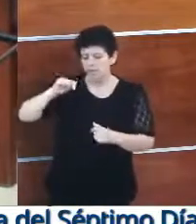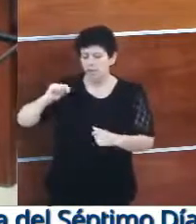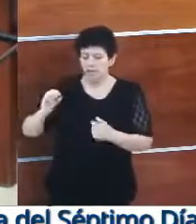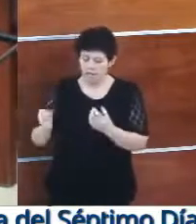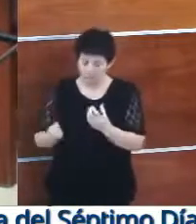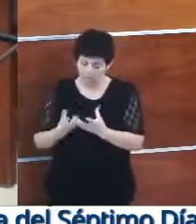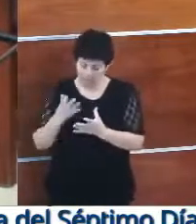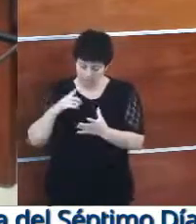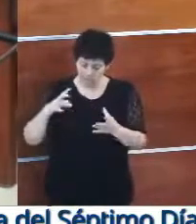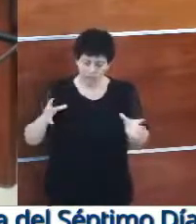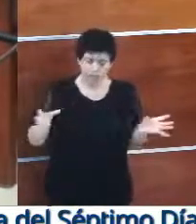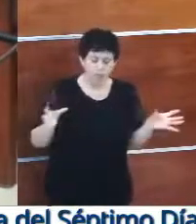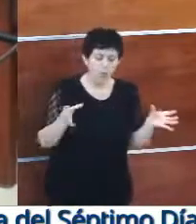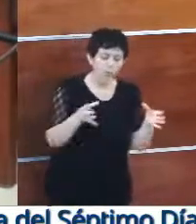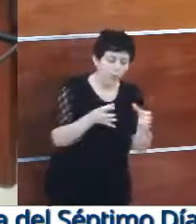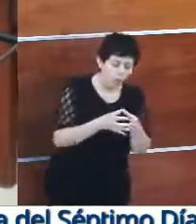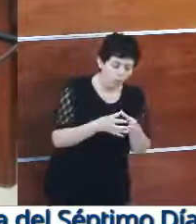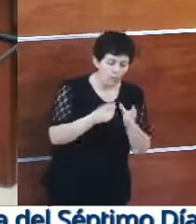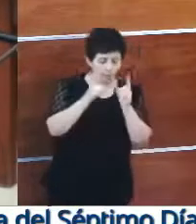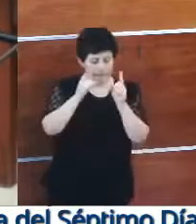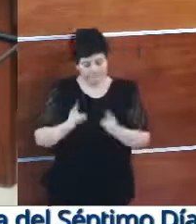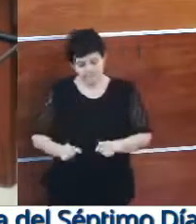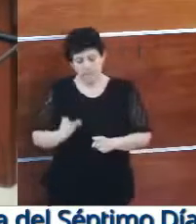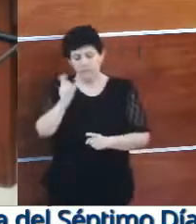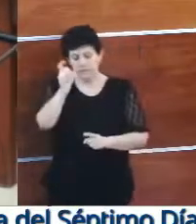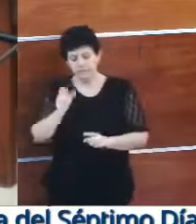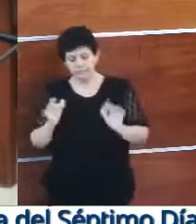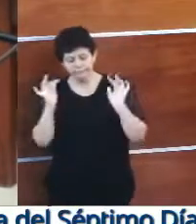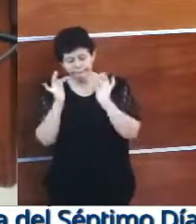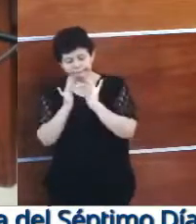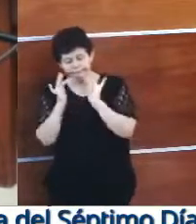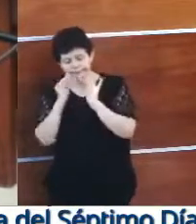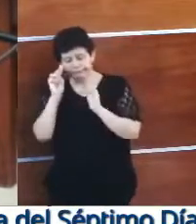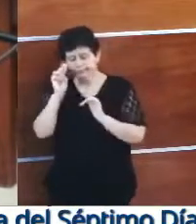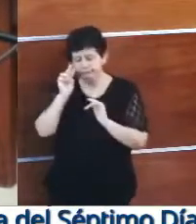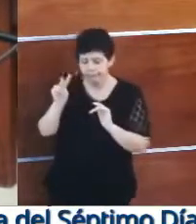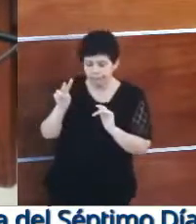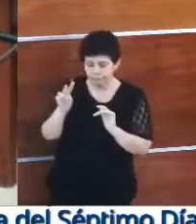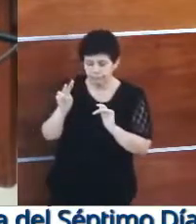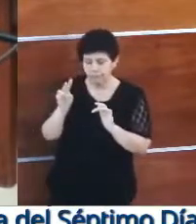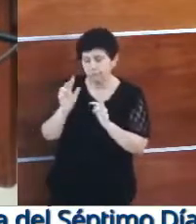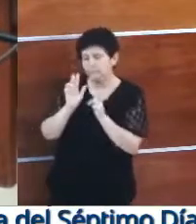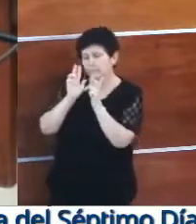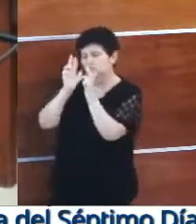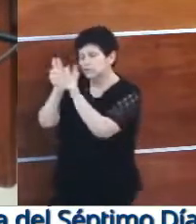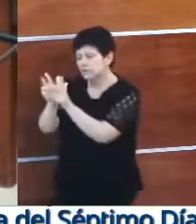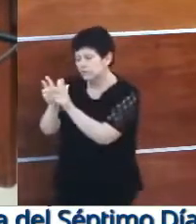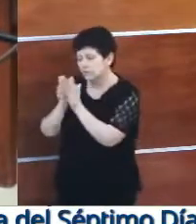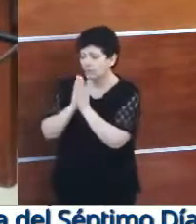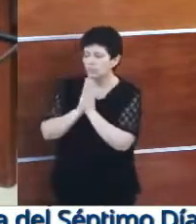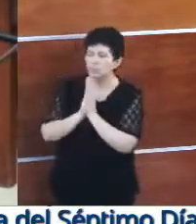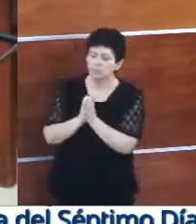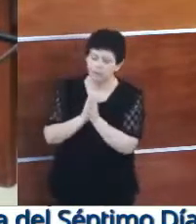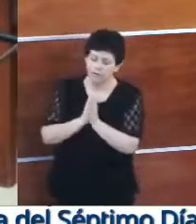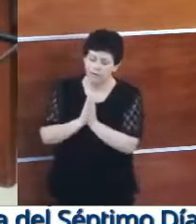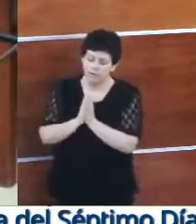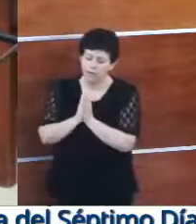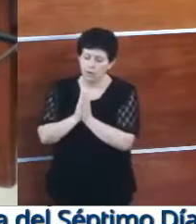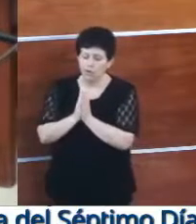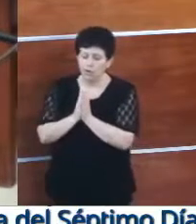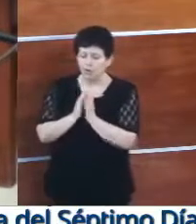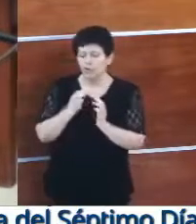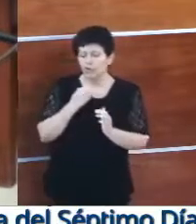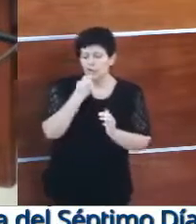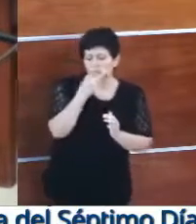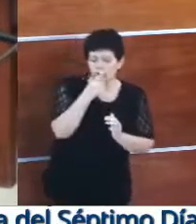aquí y los que nos ven en la web, queremos decirte que queremos ser parte de aquellos hijos